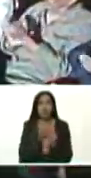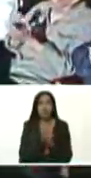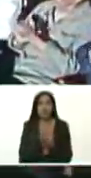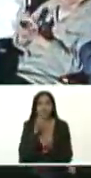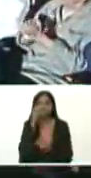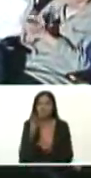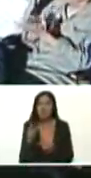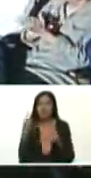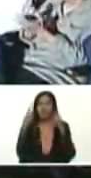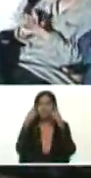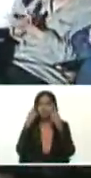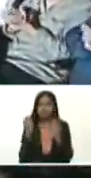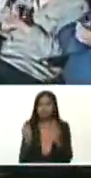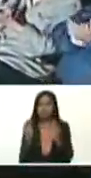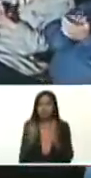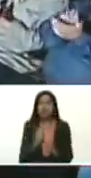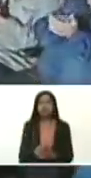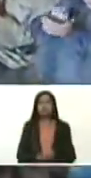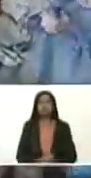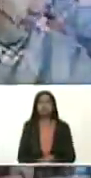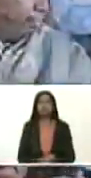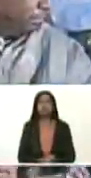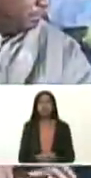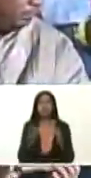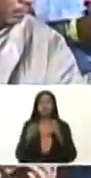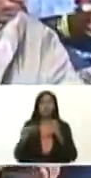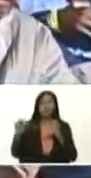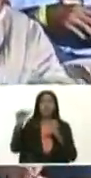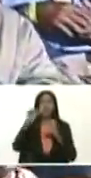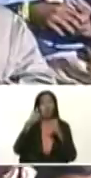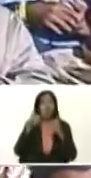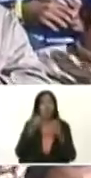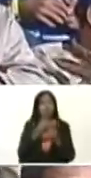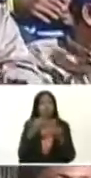profesional, camarada. Es un nivel superior